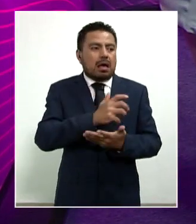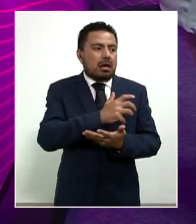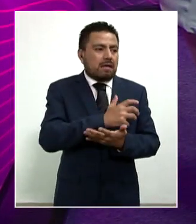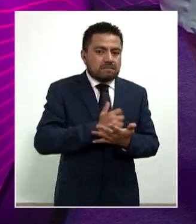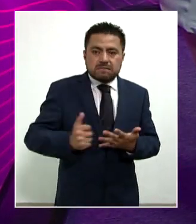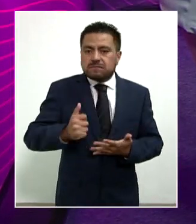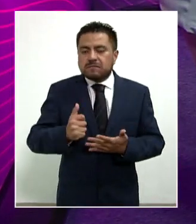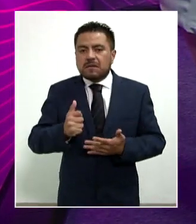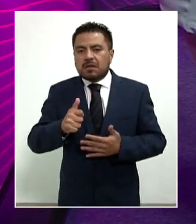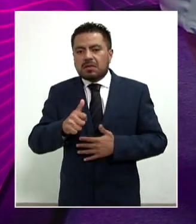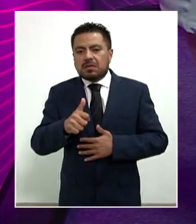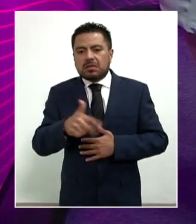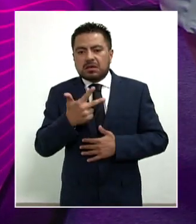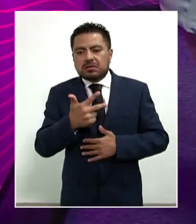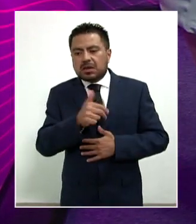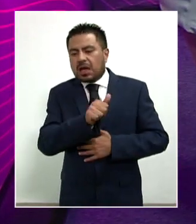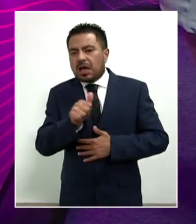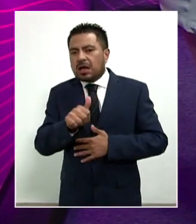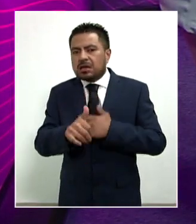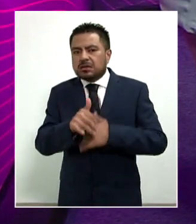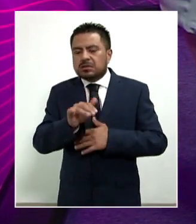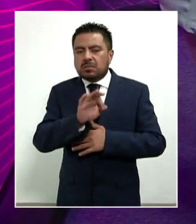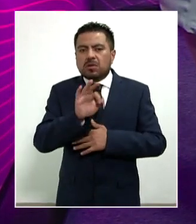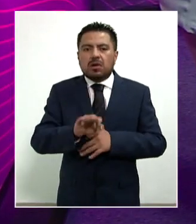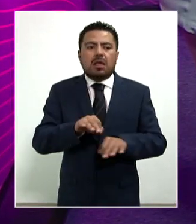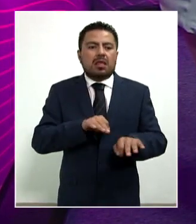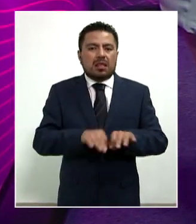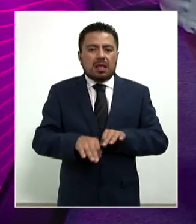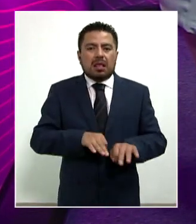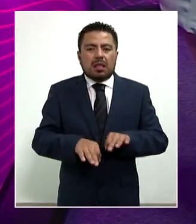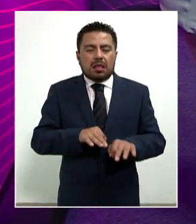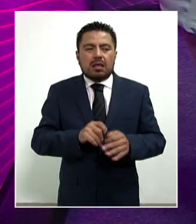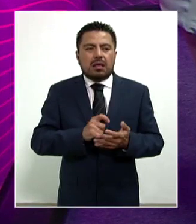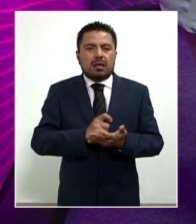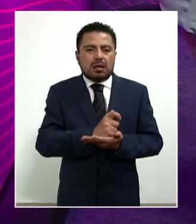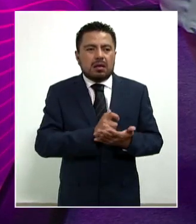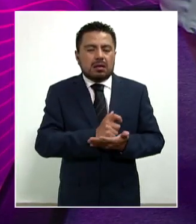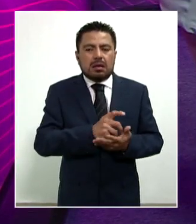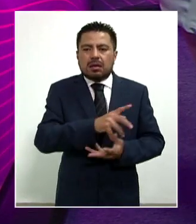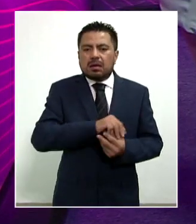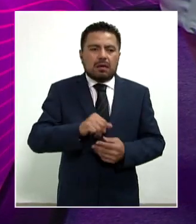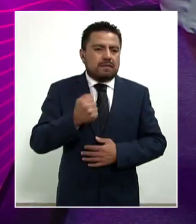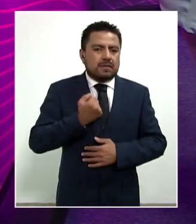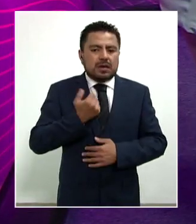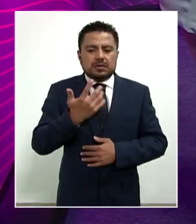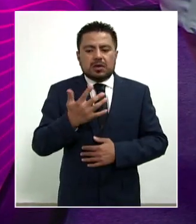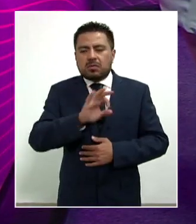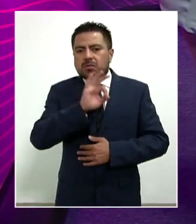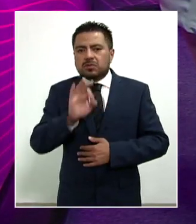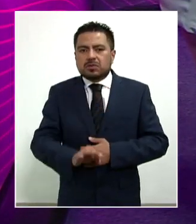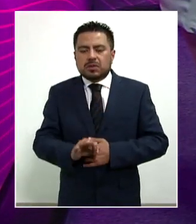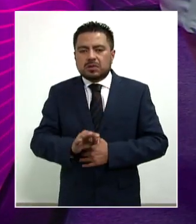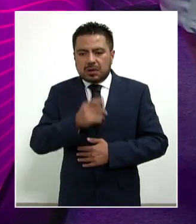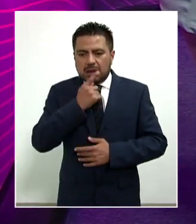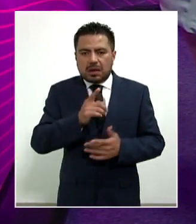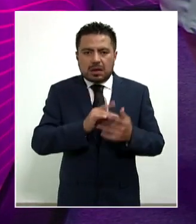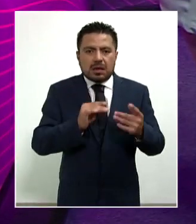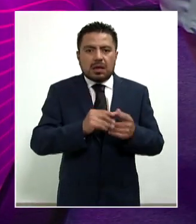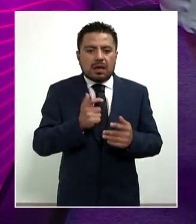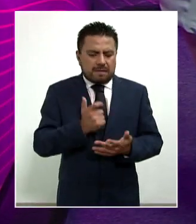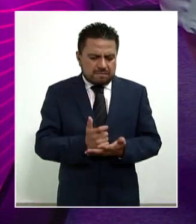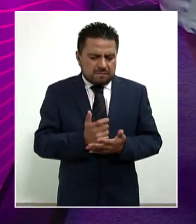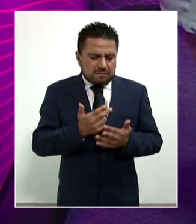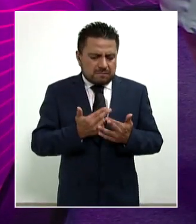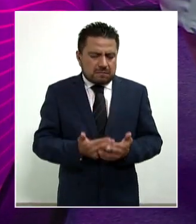el 3 y el 15%. Trabajar da una tasa de ganancia del 5%. Es decir, tener